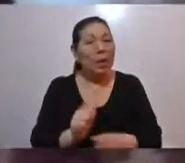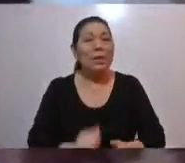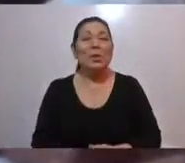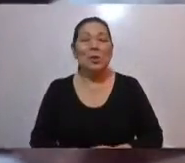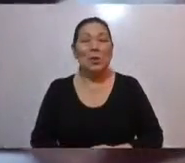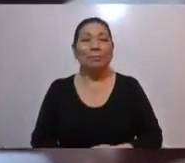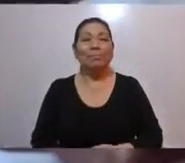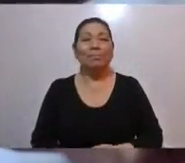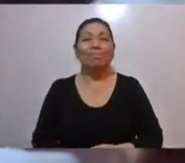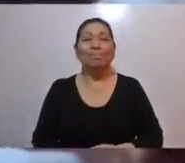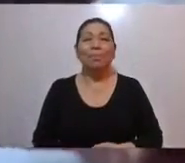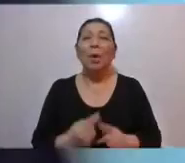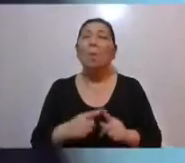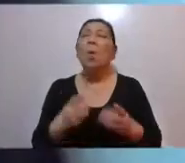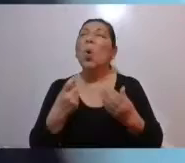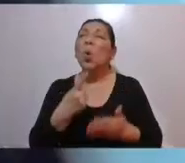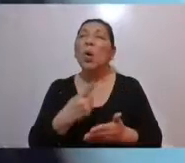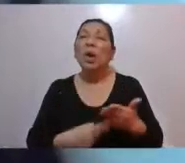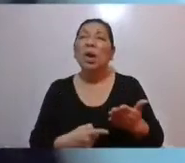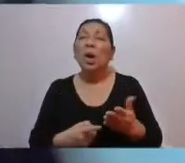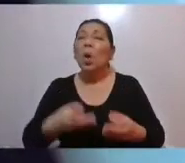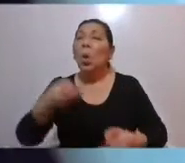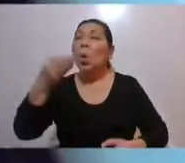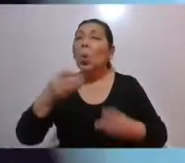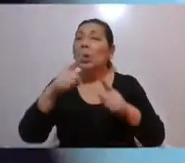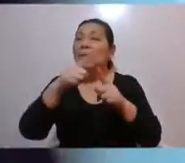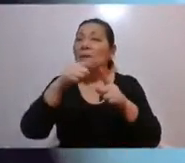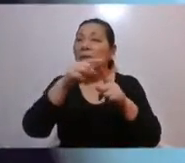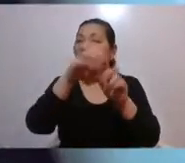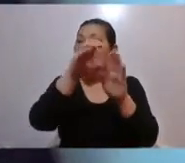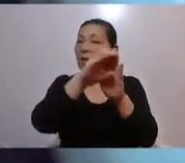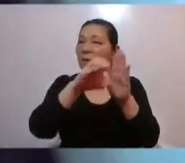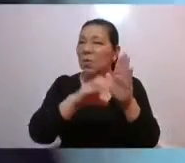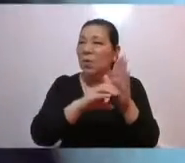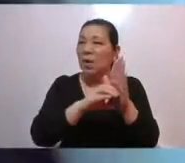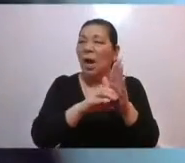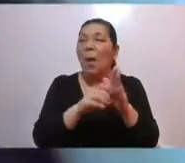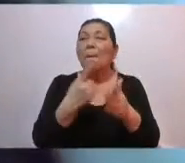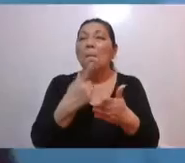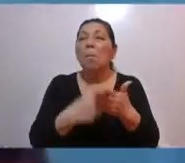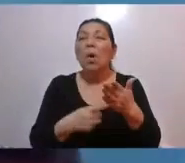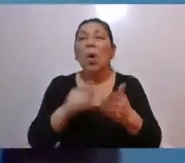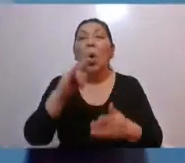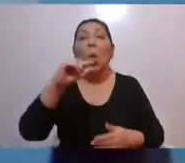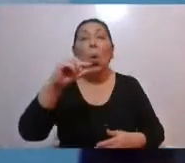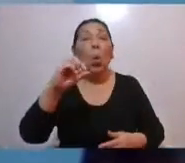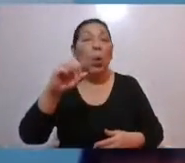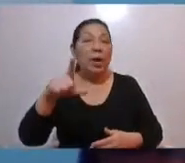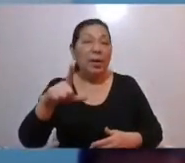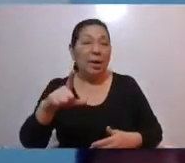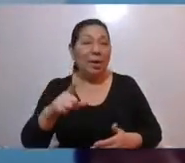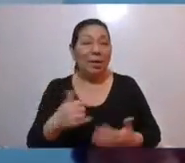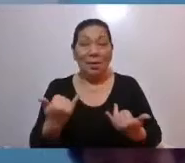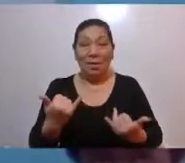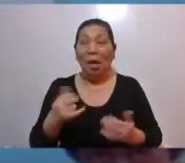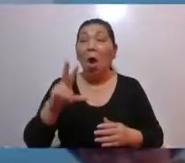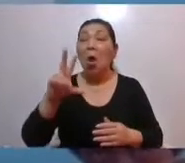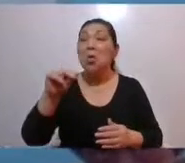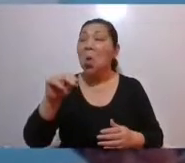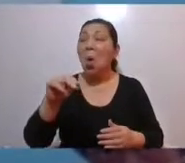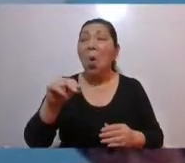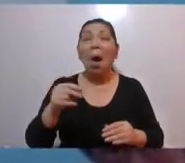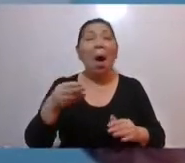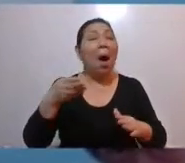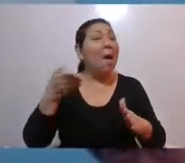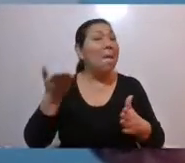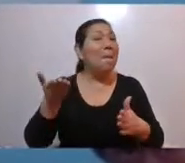educación. Bien, ¿por qué, a juicio del Tribunal Constitucional, la decisión de la UGEL, esto es,